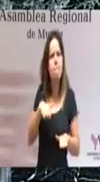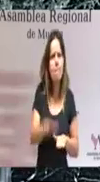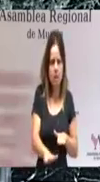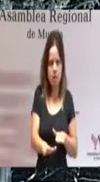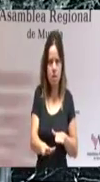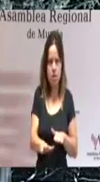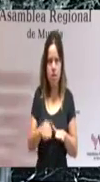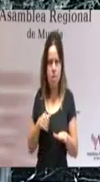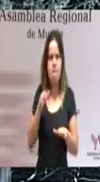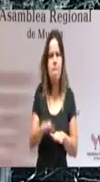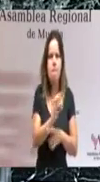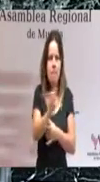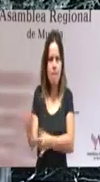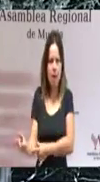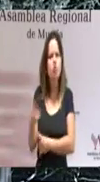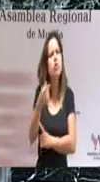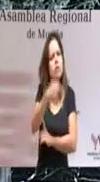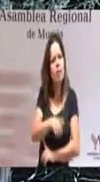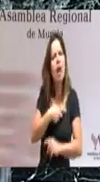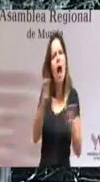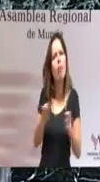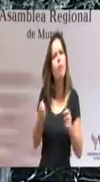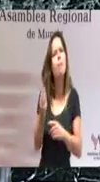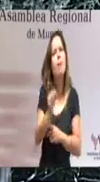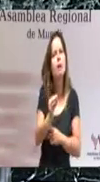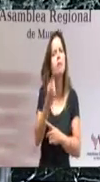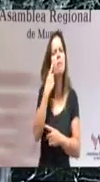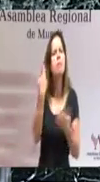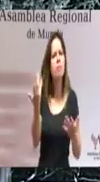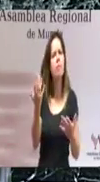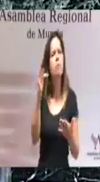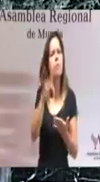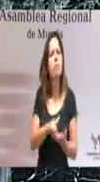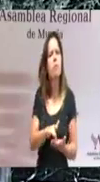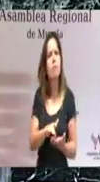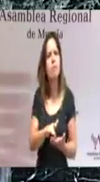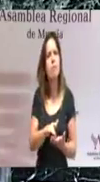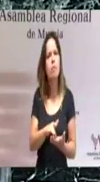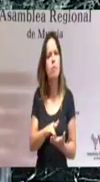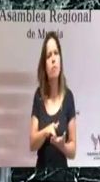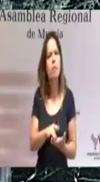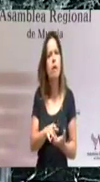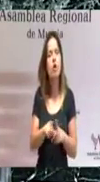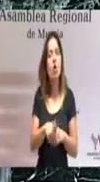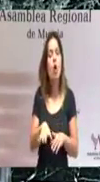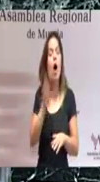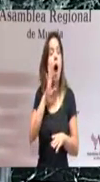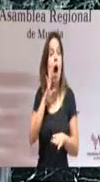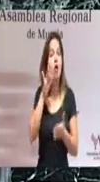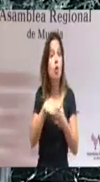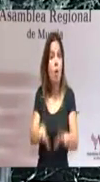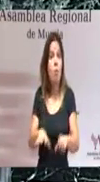tarde. Yo también voy a hacer un anuncio. Mire, cuando tomé posesión como presidente de todos los